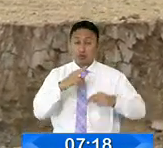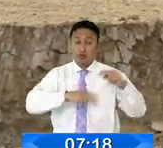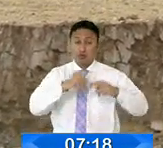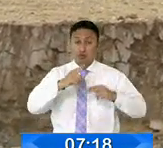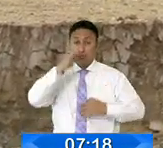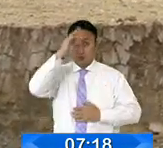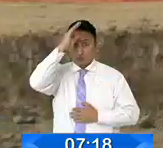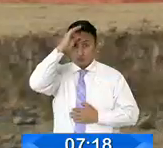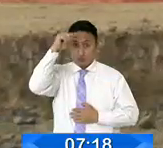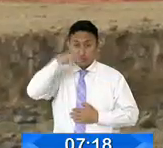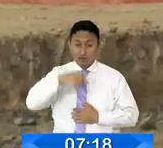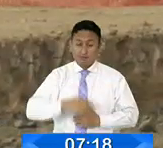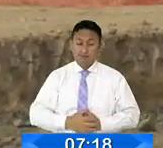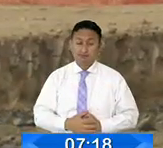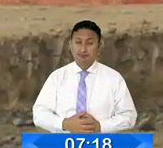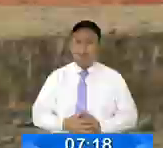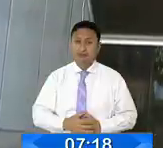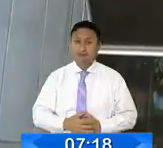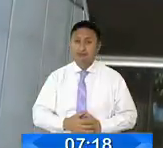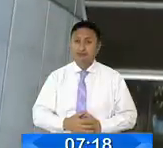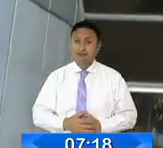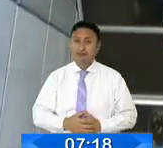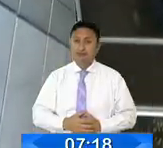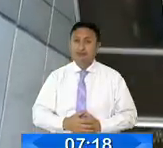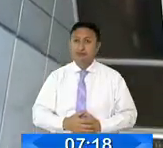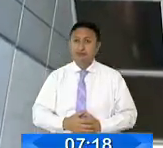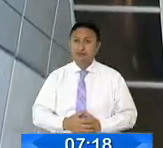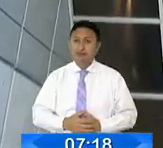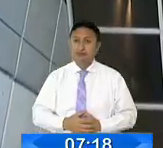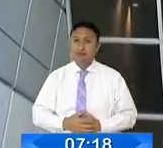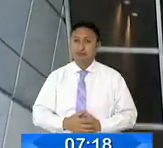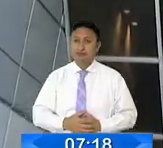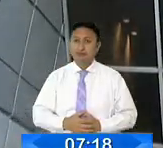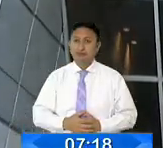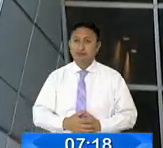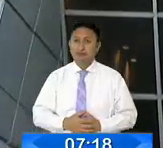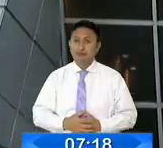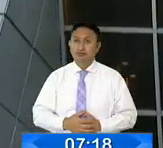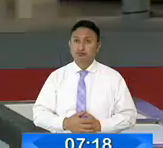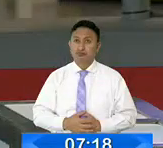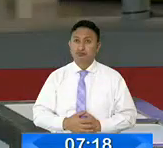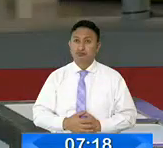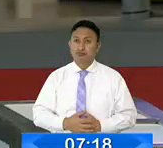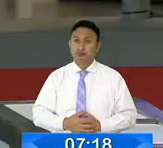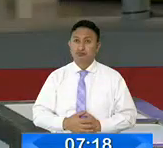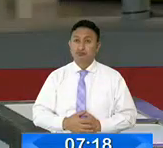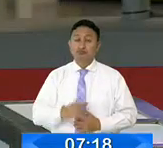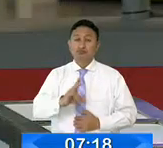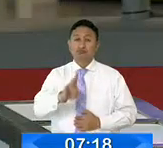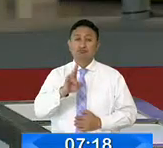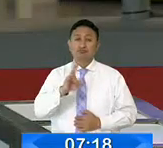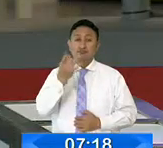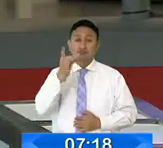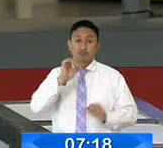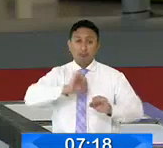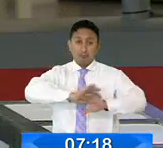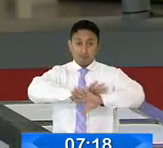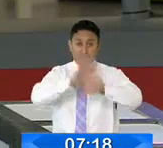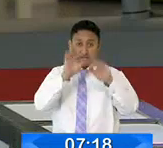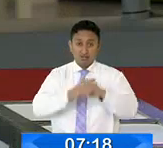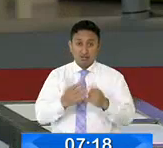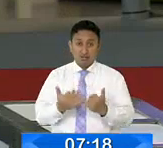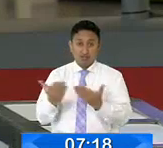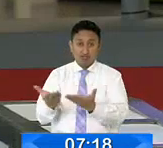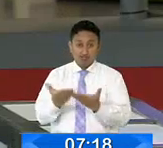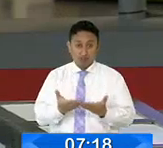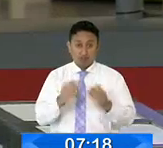que no termina por nacer, informó Héctor Romero. 7:18 de la mañana, es tiempo de dar la